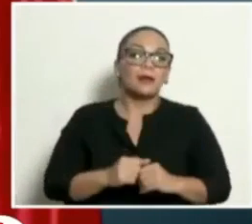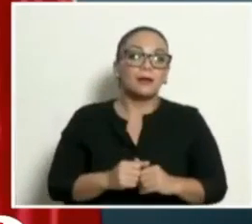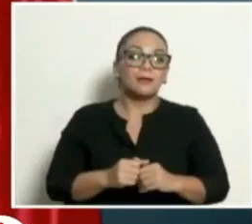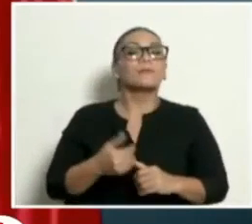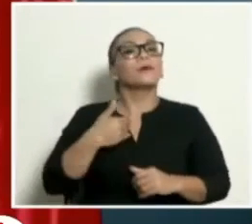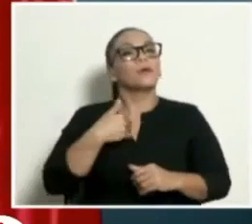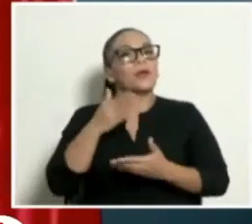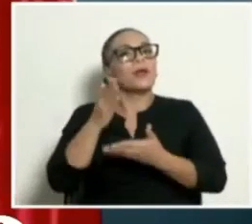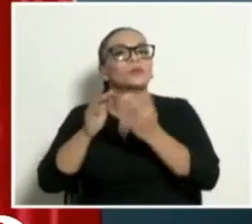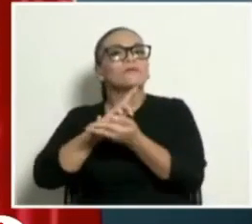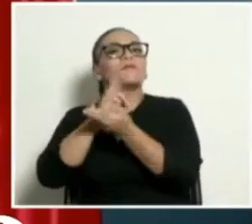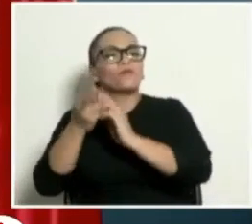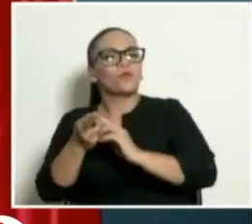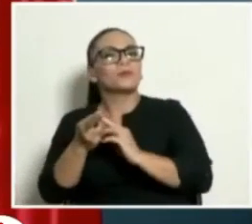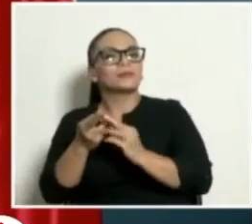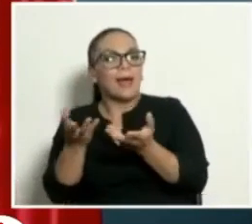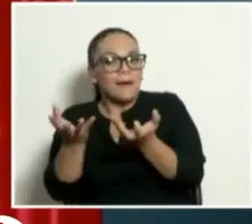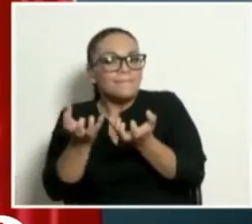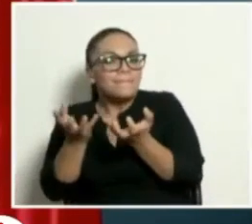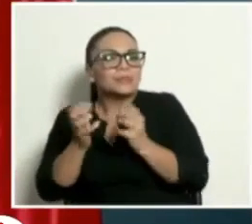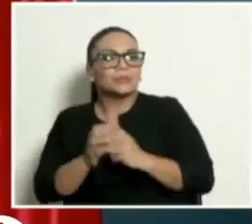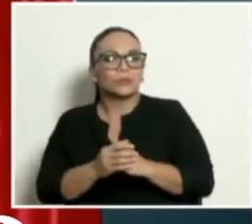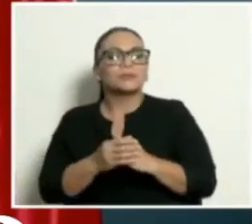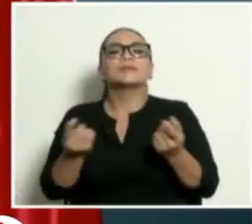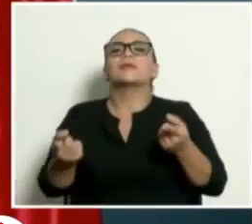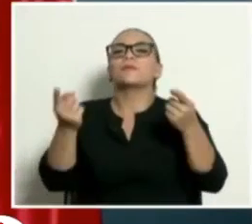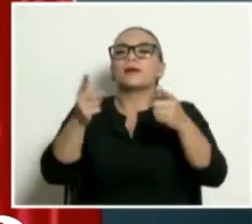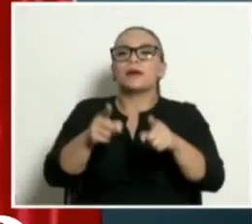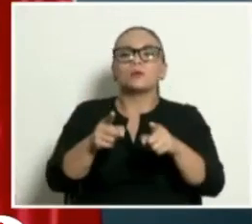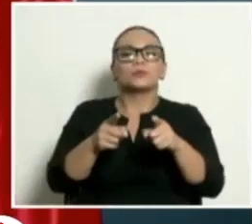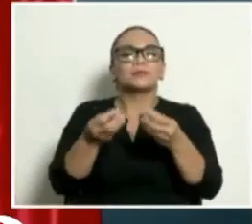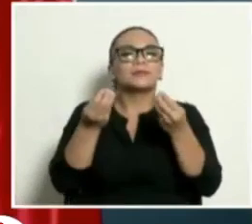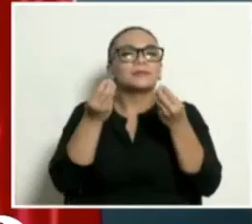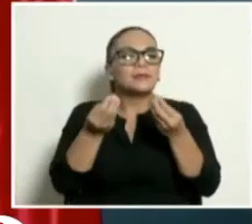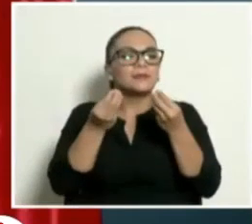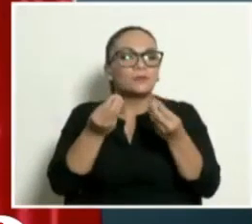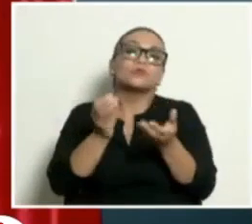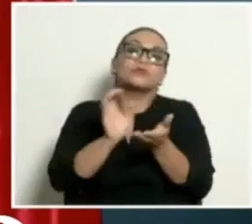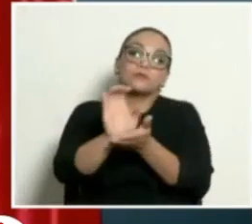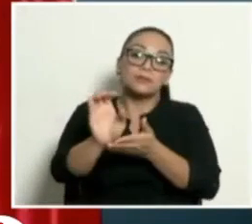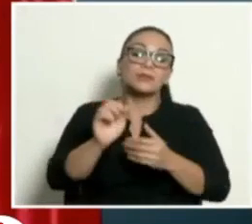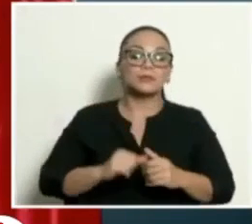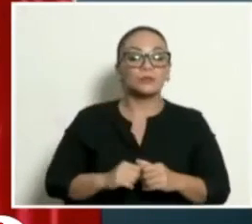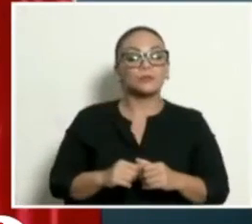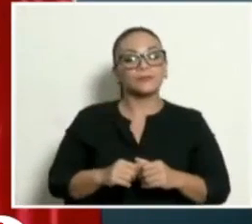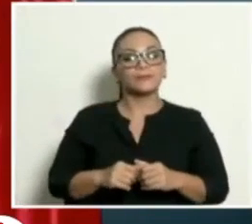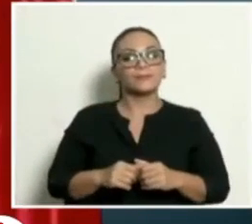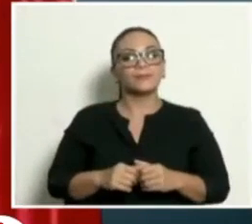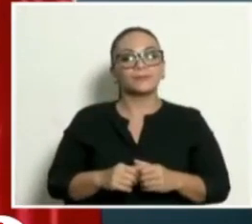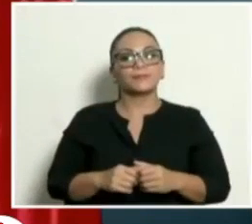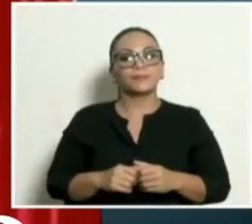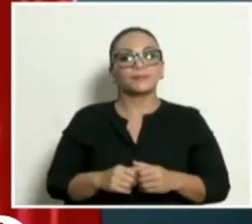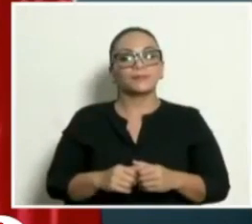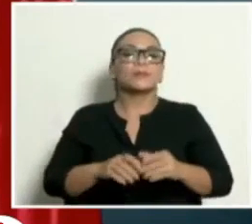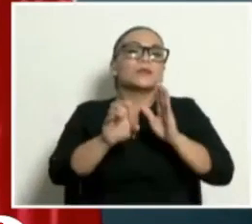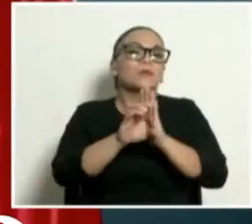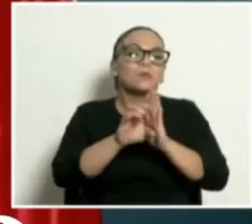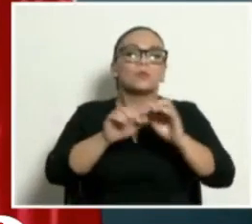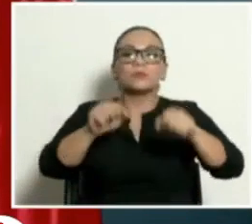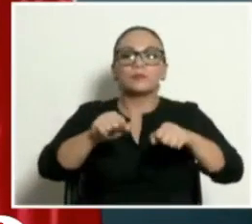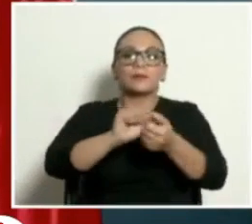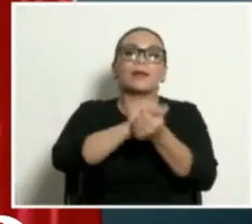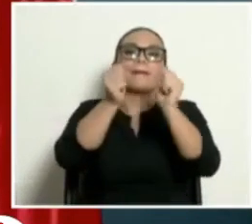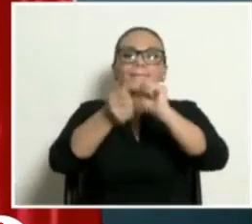muy ambiciosas que van a causar muchísima rechazo, como la posibilidad de reformar